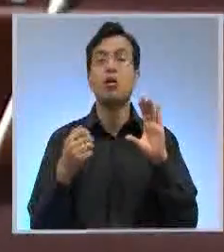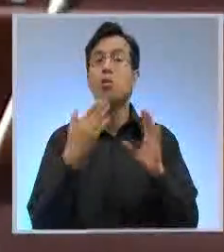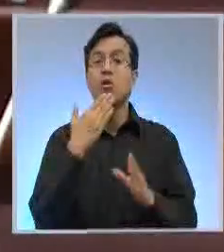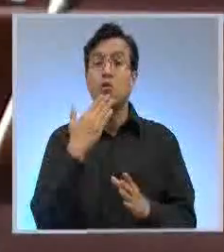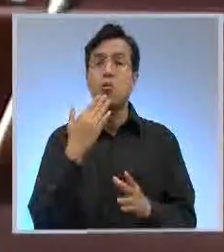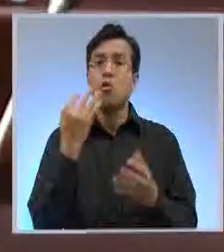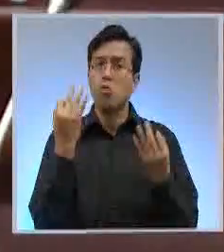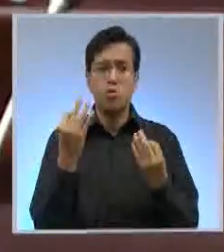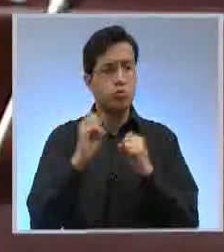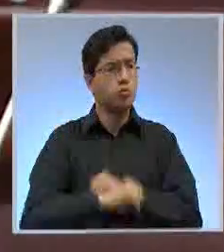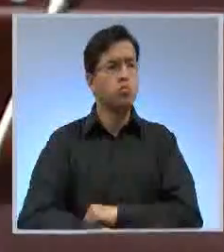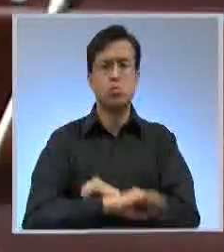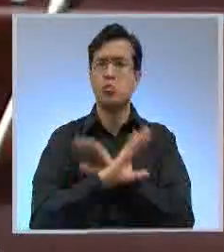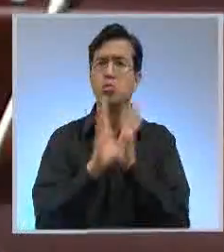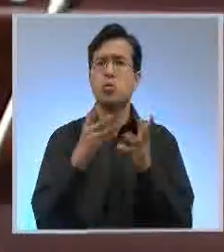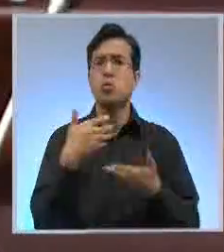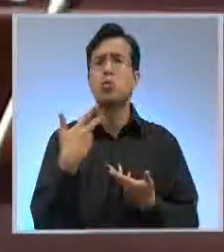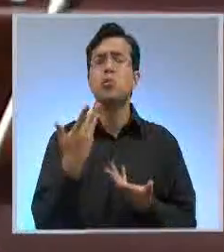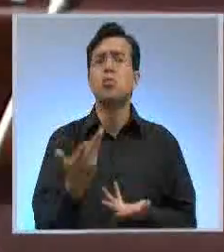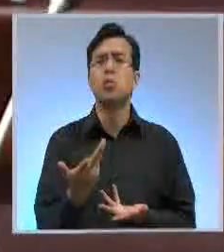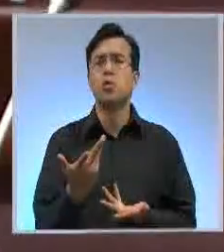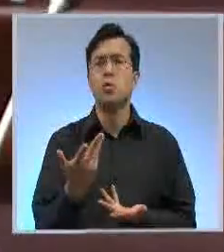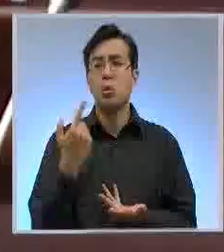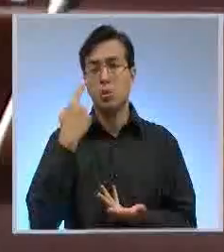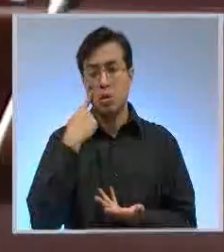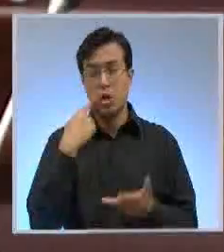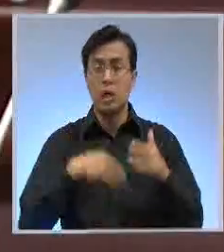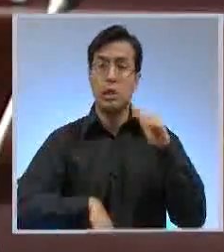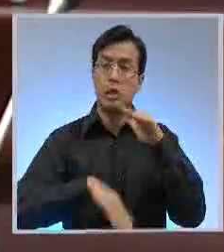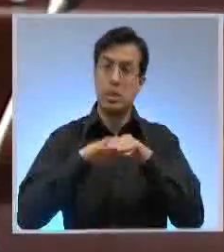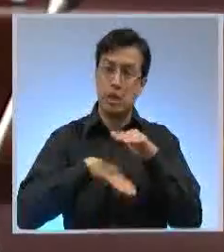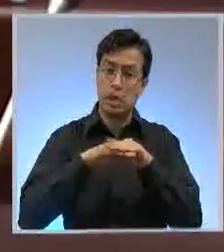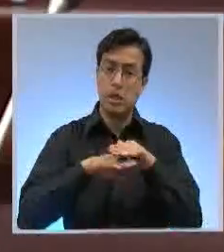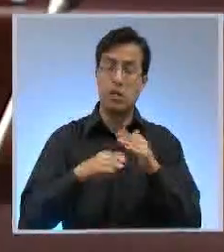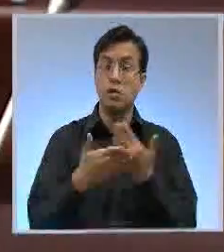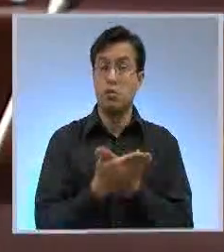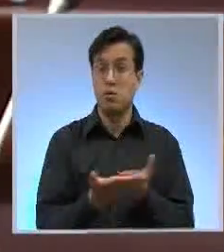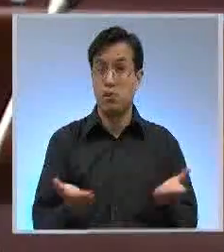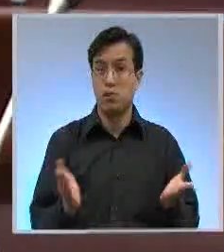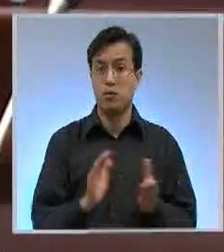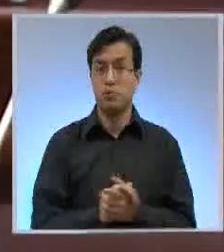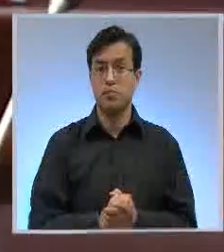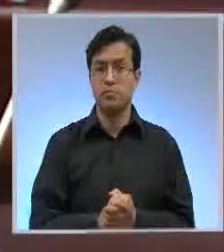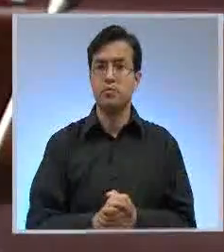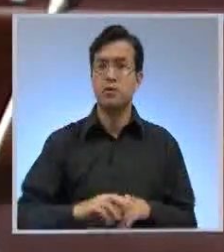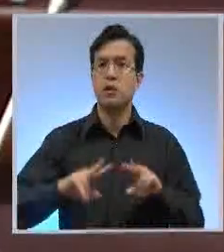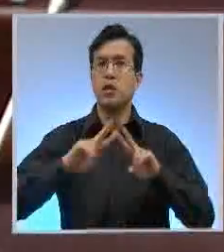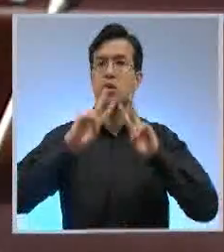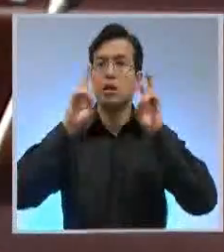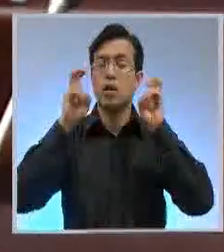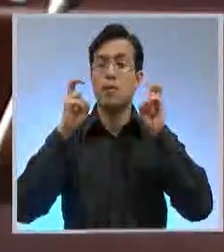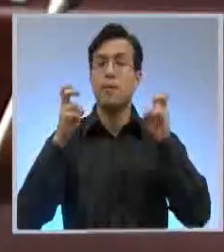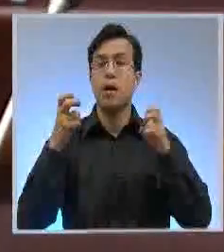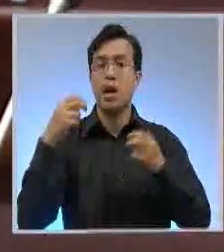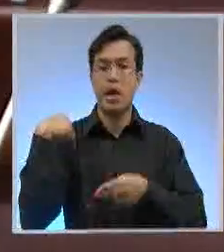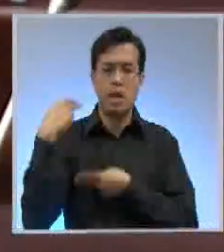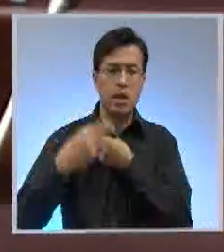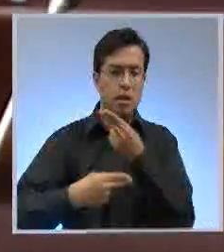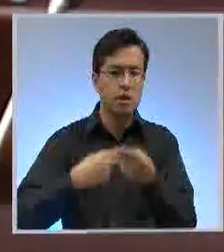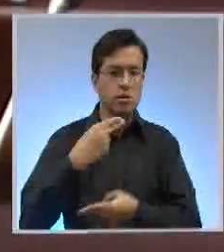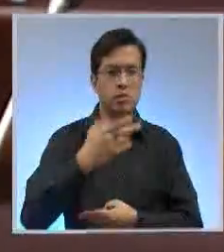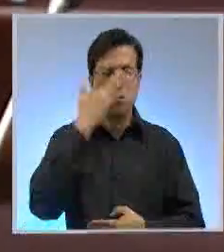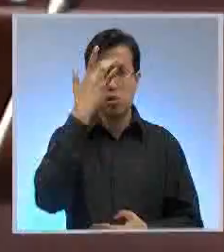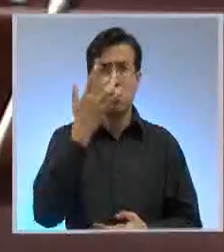sentido para nosotros es una apuesta importante dentro del proyecto político. Creo que